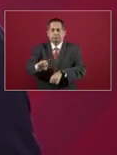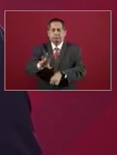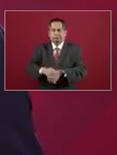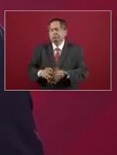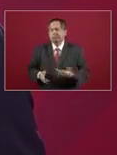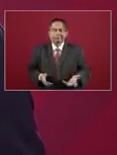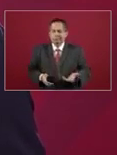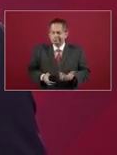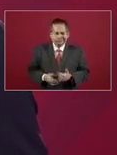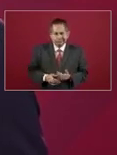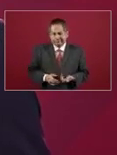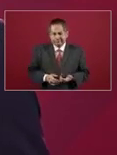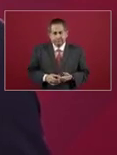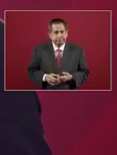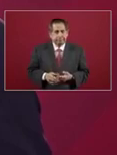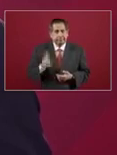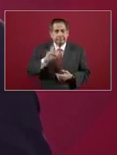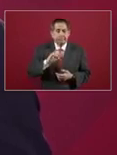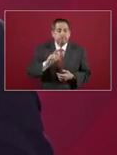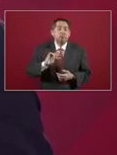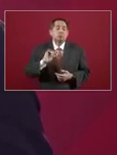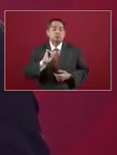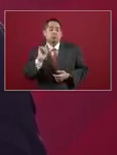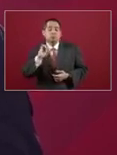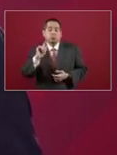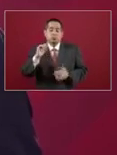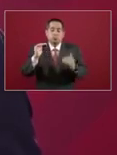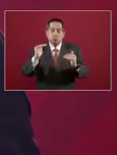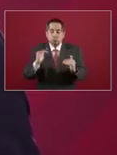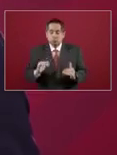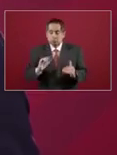Nada de que eran funcionarios